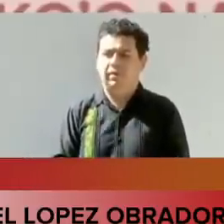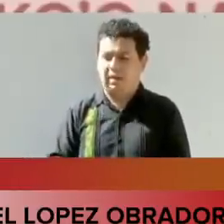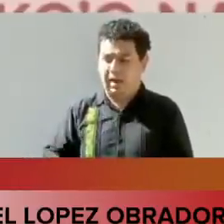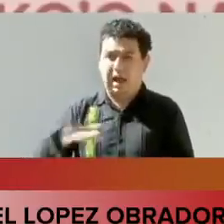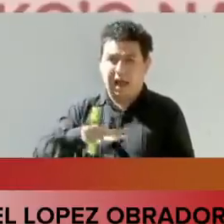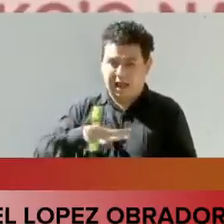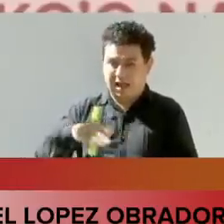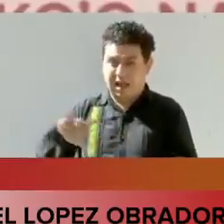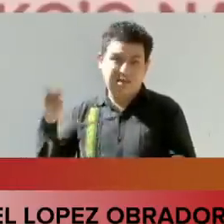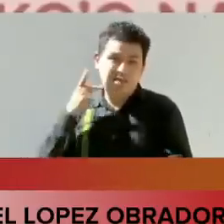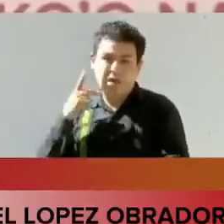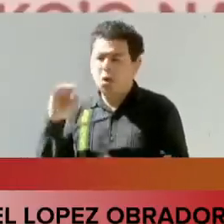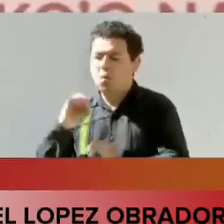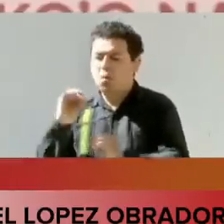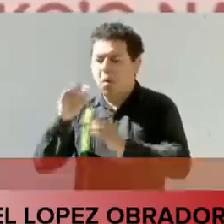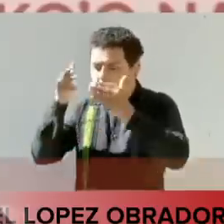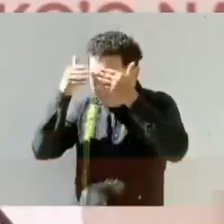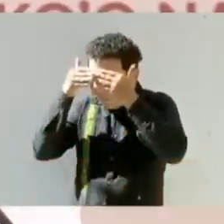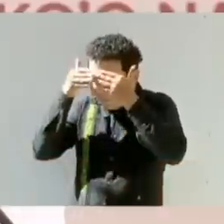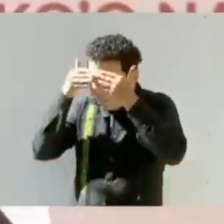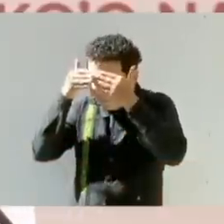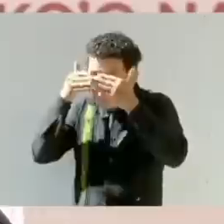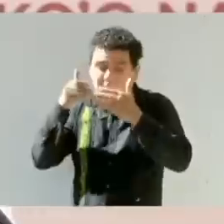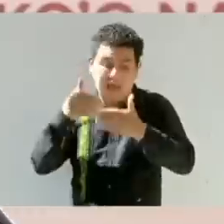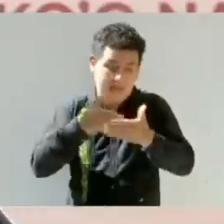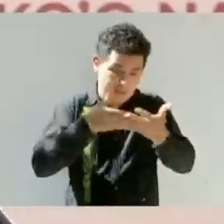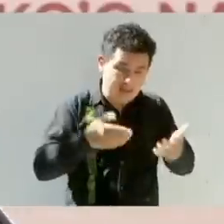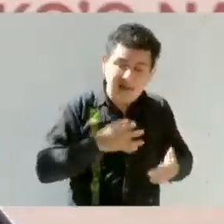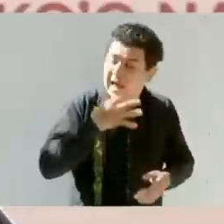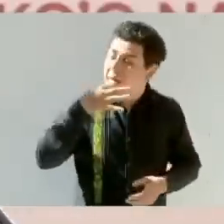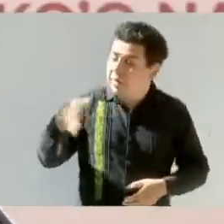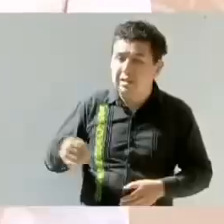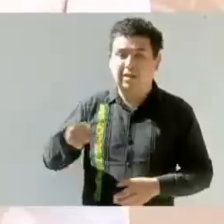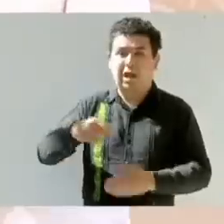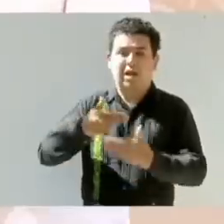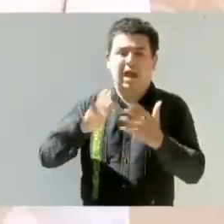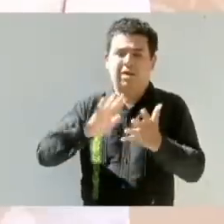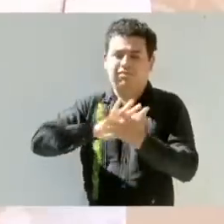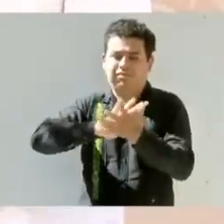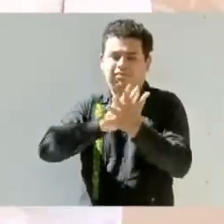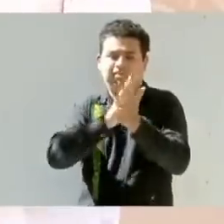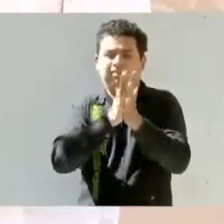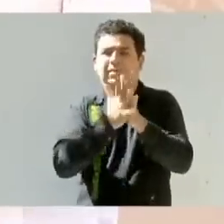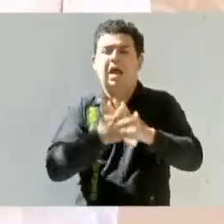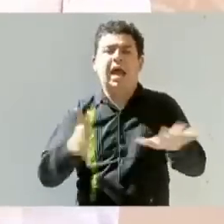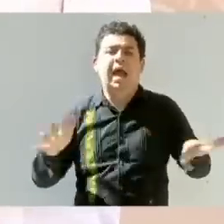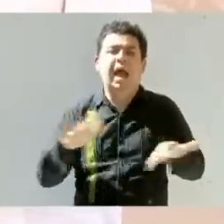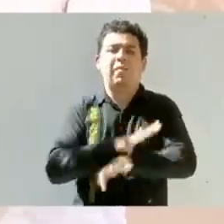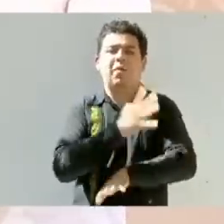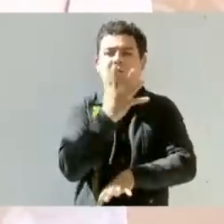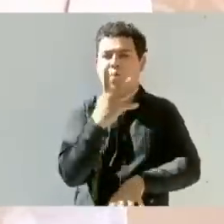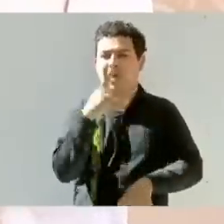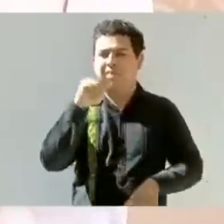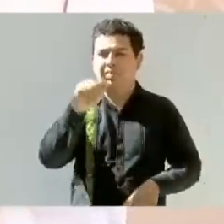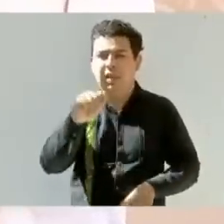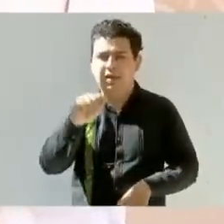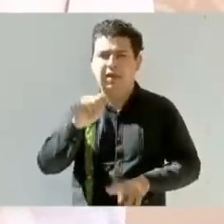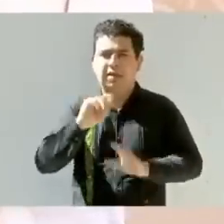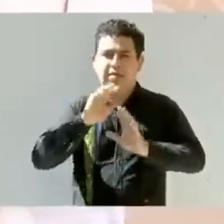transformación, esta revolución de las conciencias en el pueblo de México, porque ellos